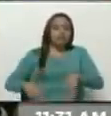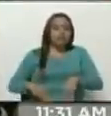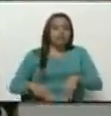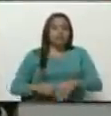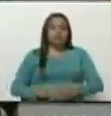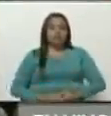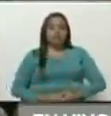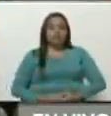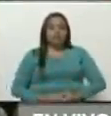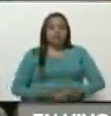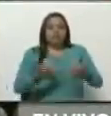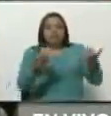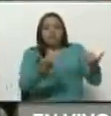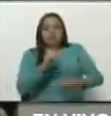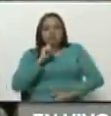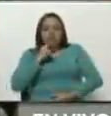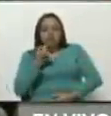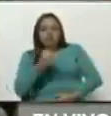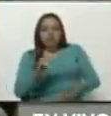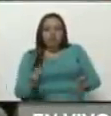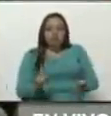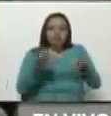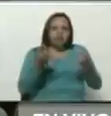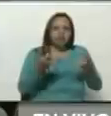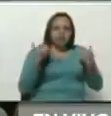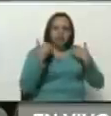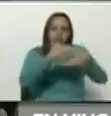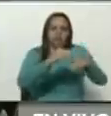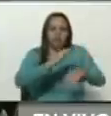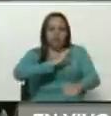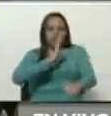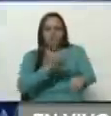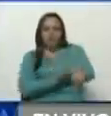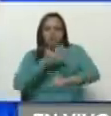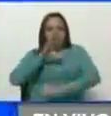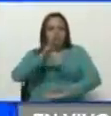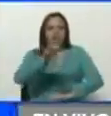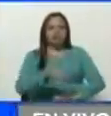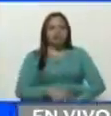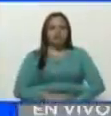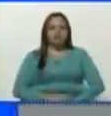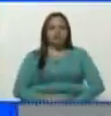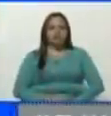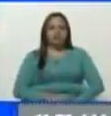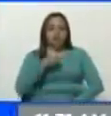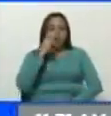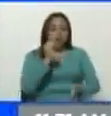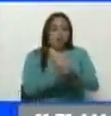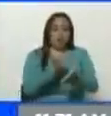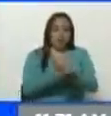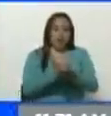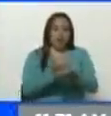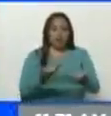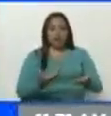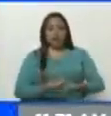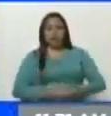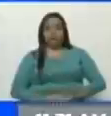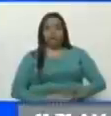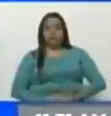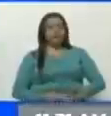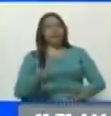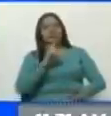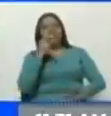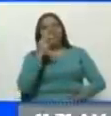Rusia está recuperando su nivel de potencia. Vean ustedes qué terrible, no estamos hablando